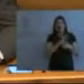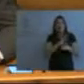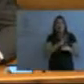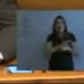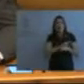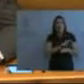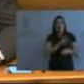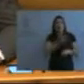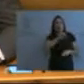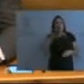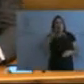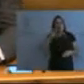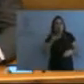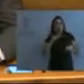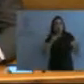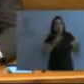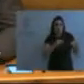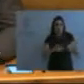tiene la palabra.